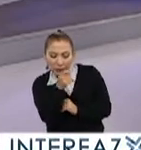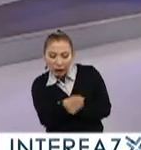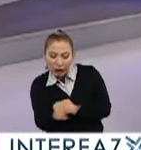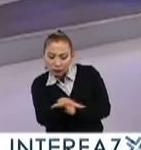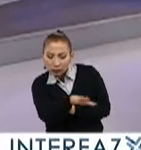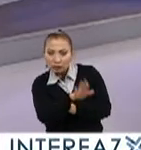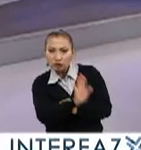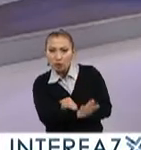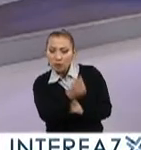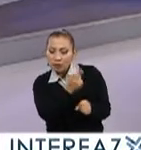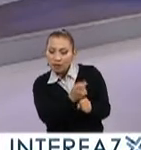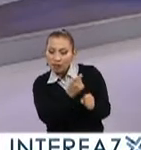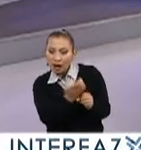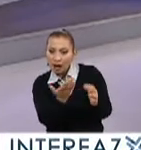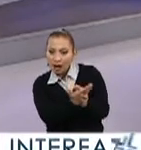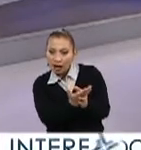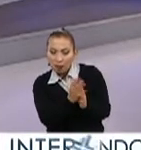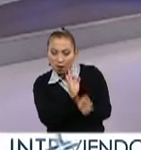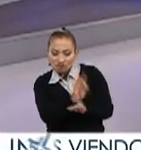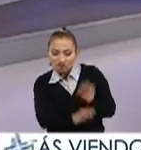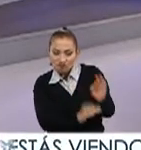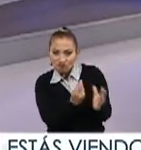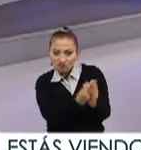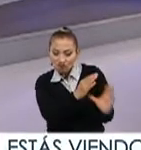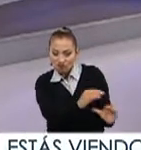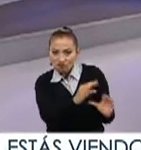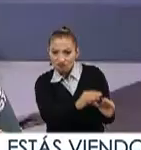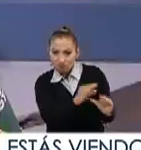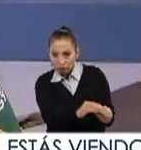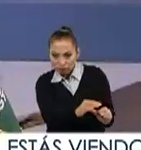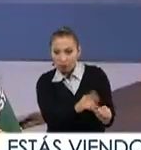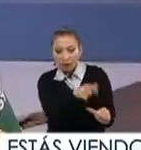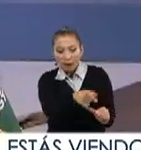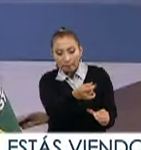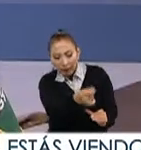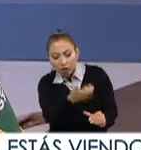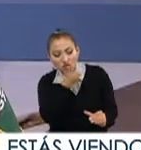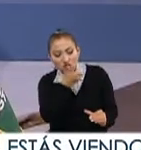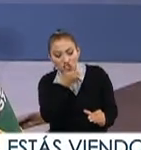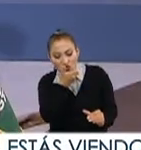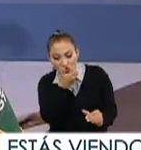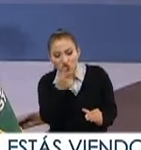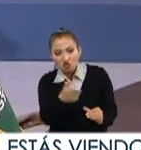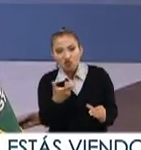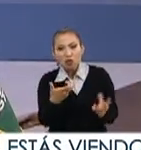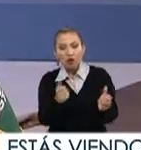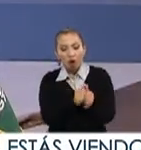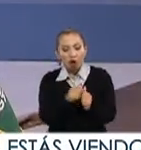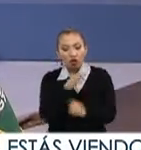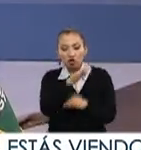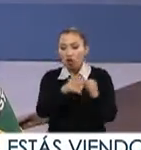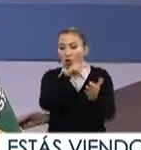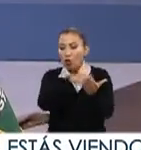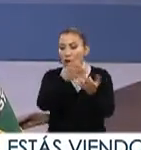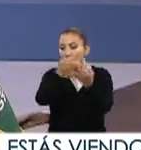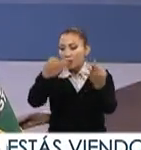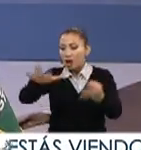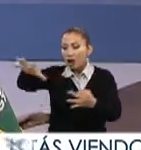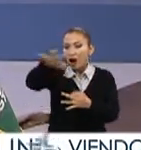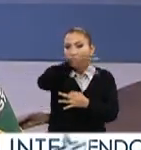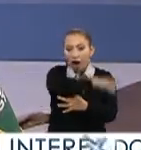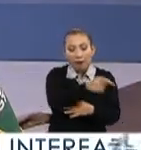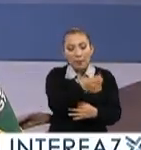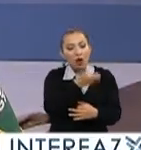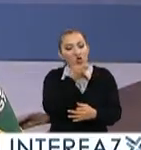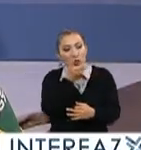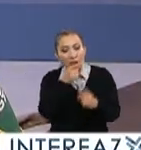es la primera etapa del adiestramiento, que el perro se acostumbre a estar en todo tipo de terreno, que el